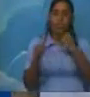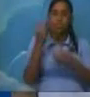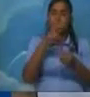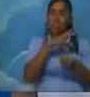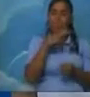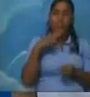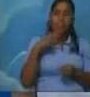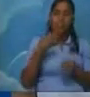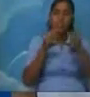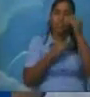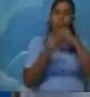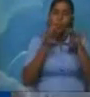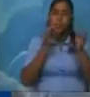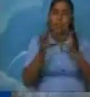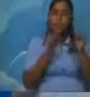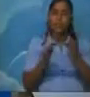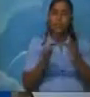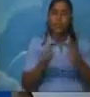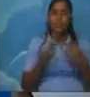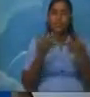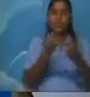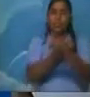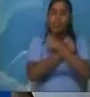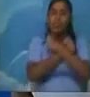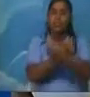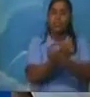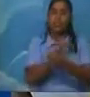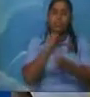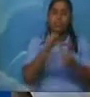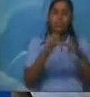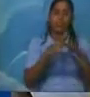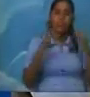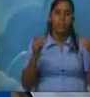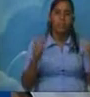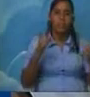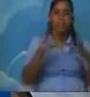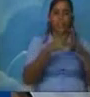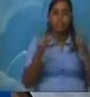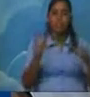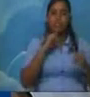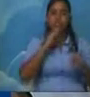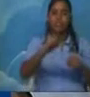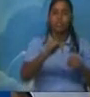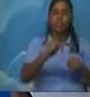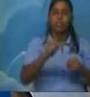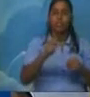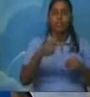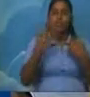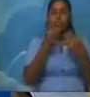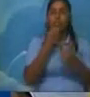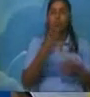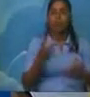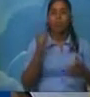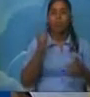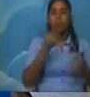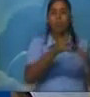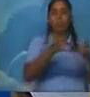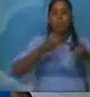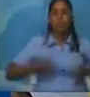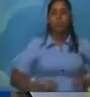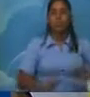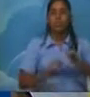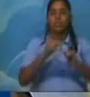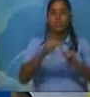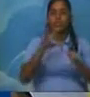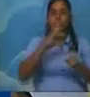deliciosa comida has preparado dele un abrazo ese ejemplo Que usted está haciendo le le está dando un buen ejemplo a sus hijos sus hijos